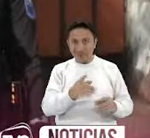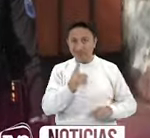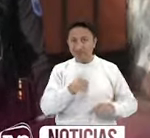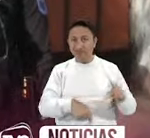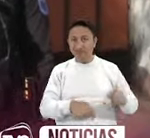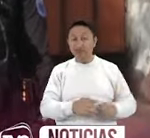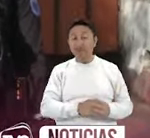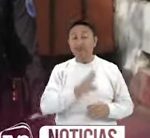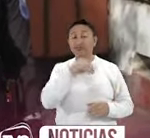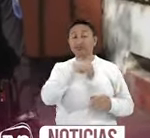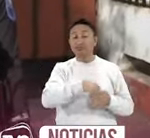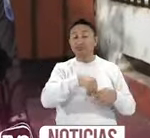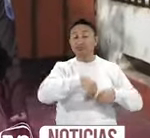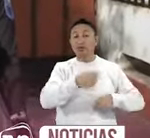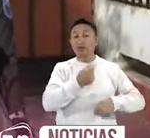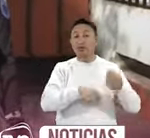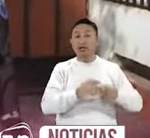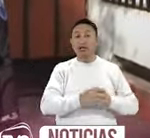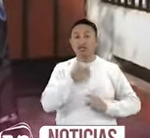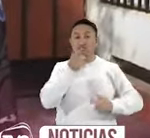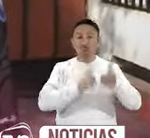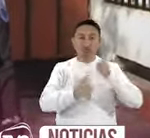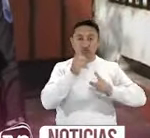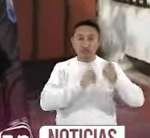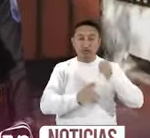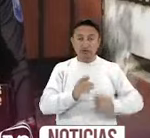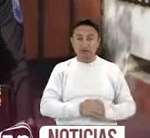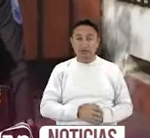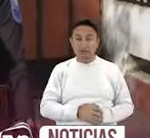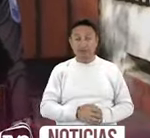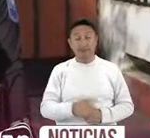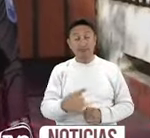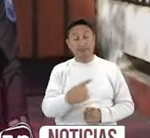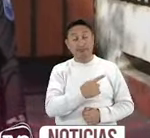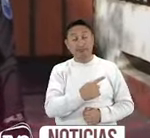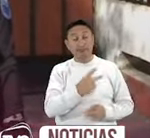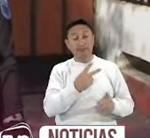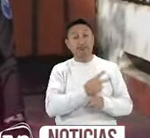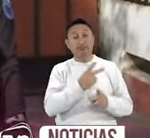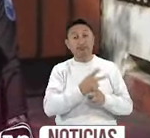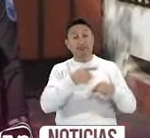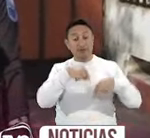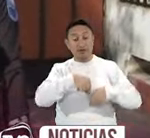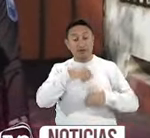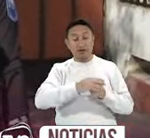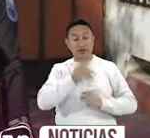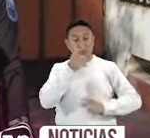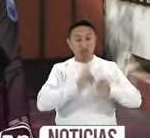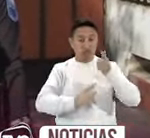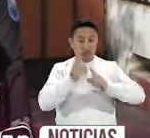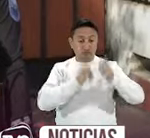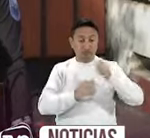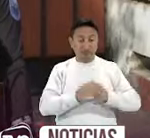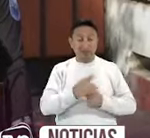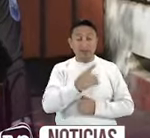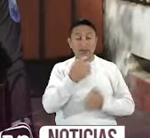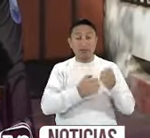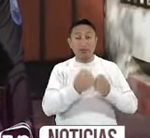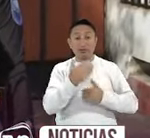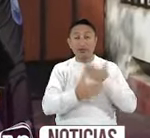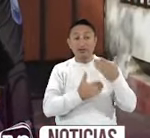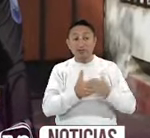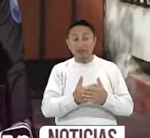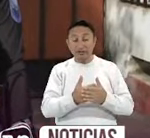se vendía bebidas alcohólicas y hay que tomar en cuenta que el consumo de bebidas alcohólicas es el detonante para posterior